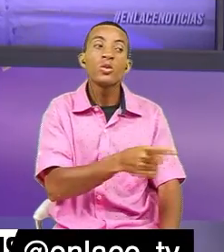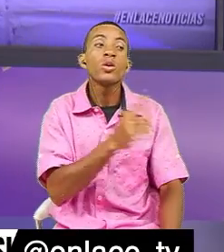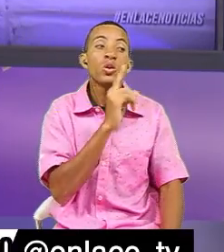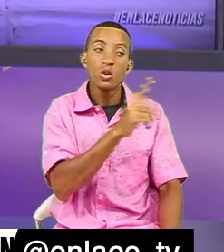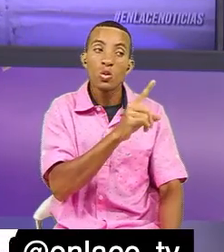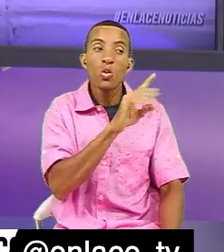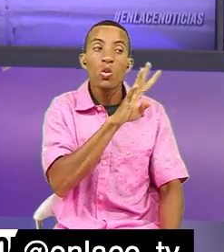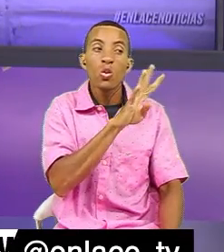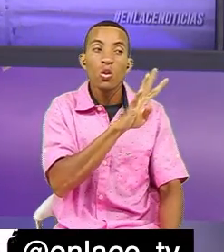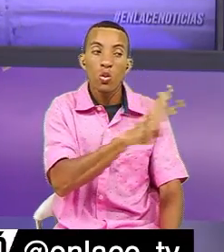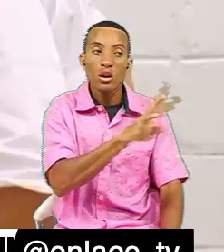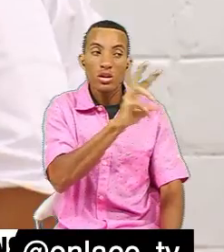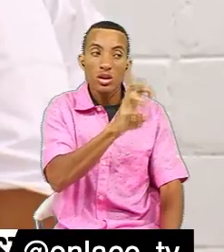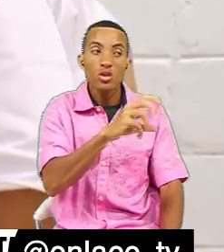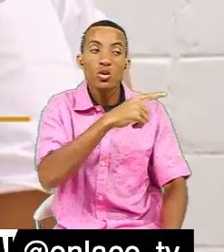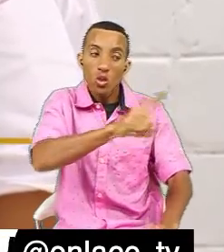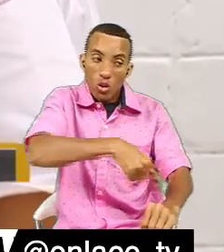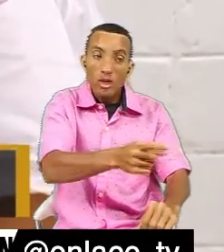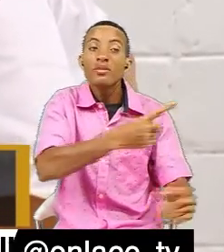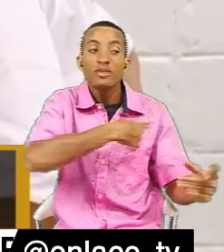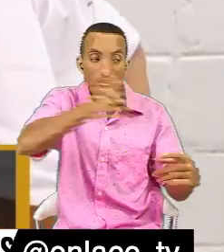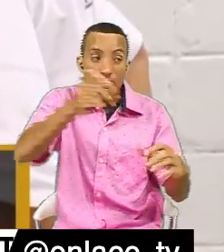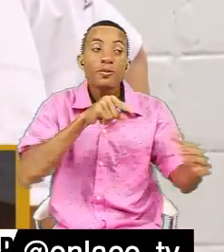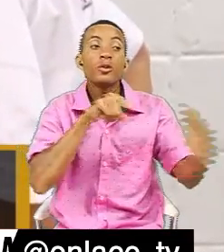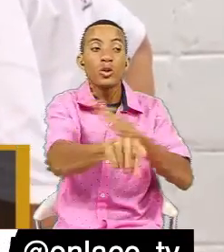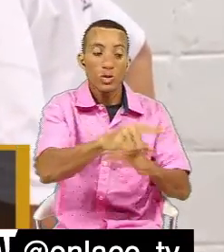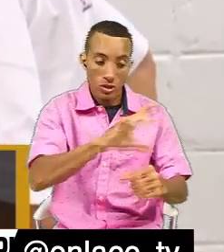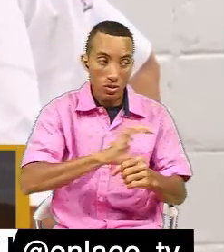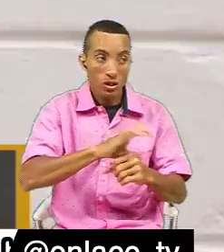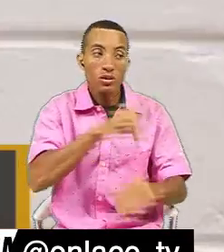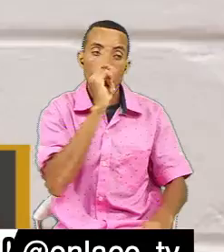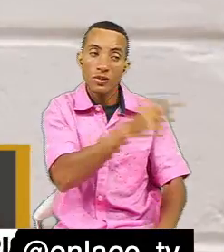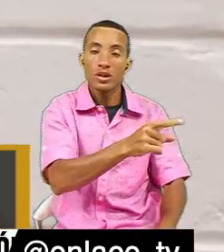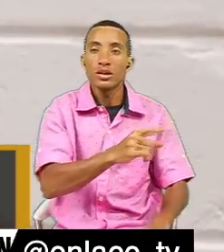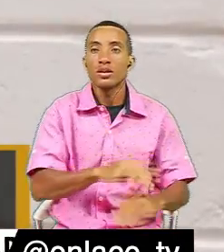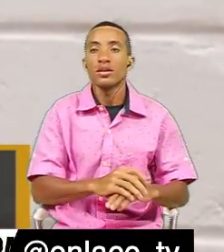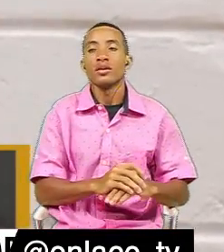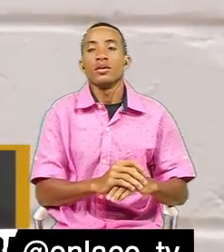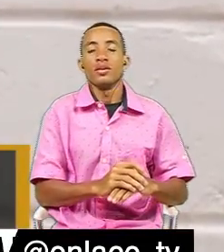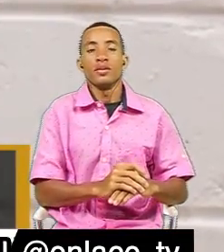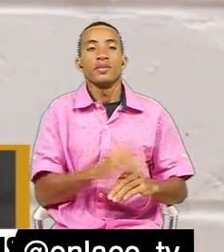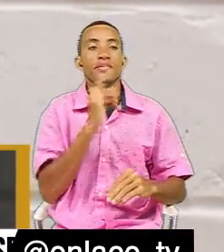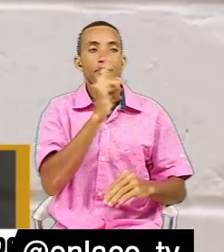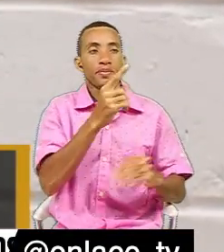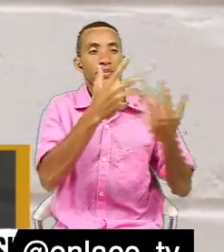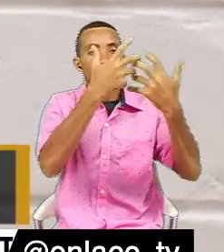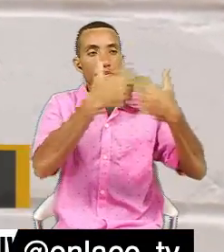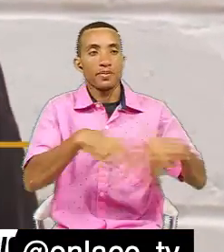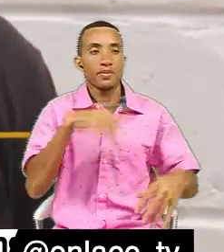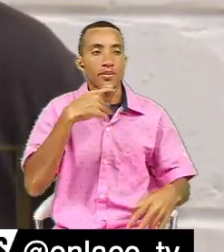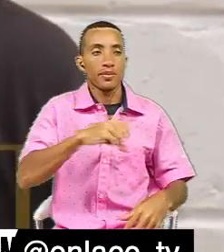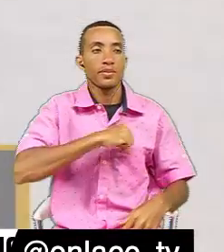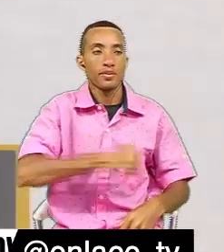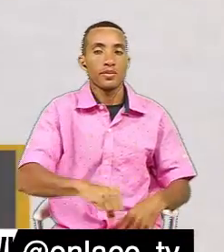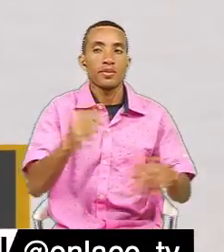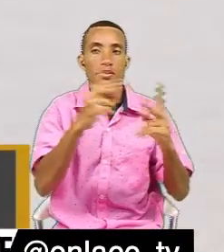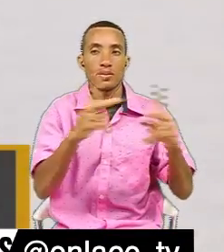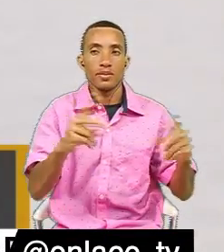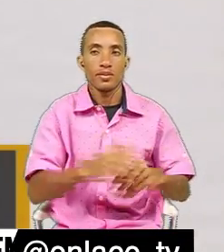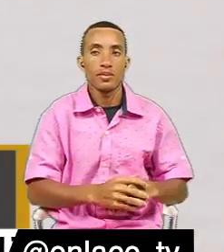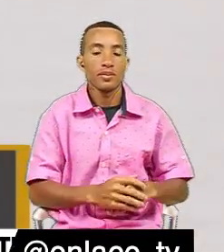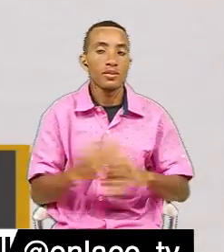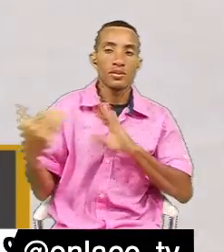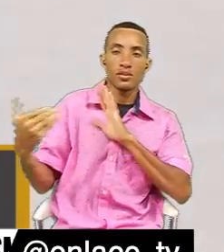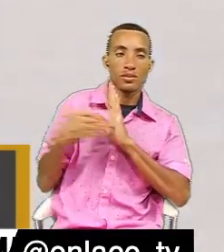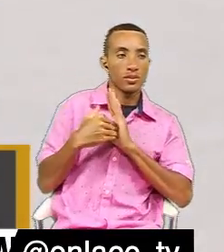ciudad. Una nueva amenaza contra miembros de Credo se dio a conocer por parte de esta Corporación de Derechos Humanos. Esta vez el ofendido es el